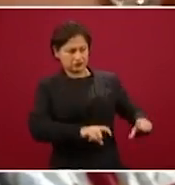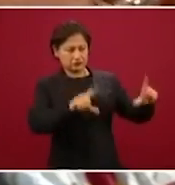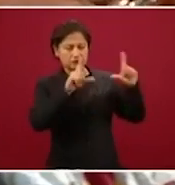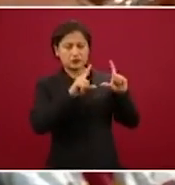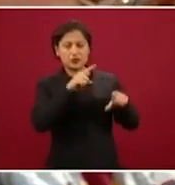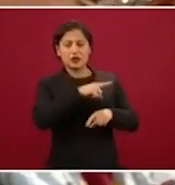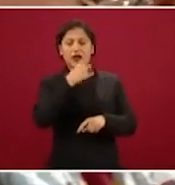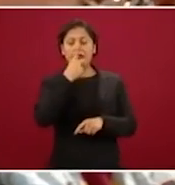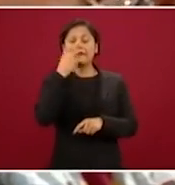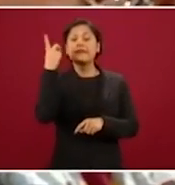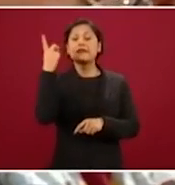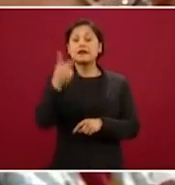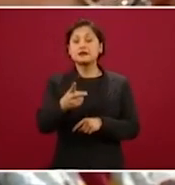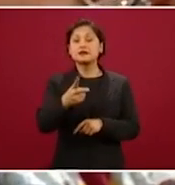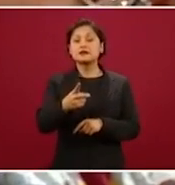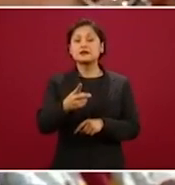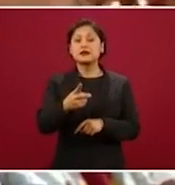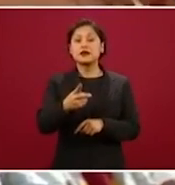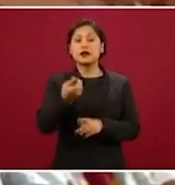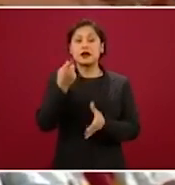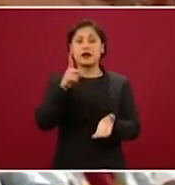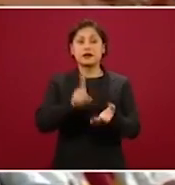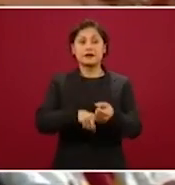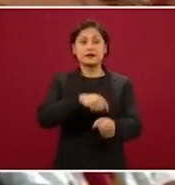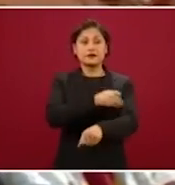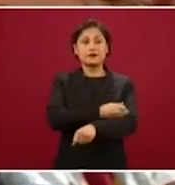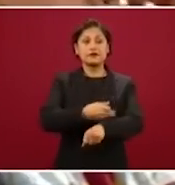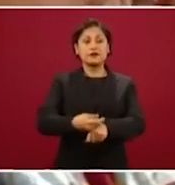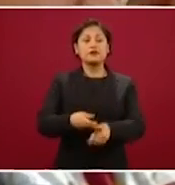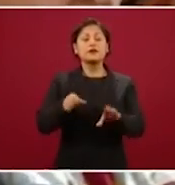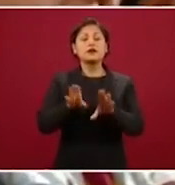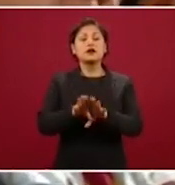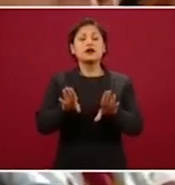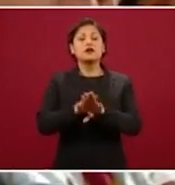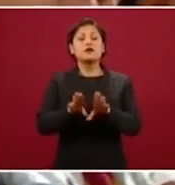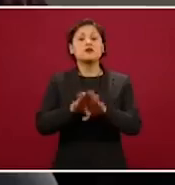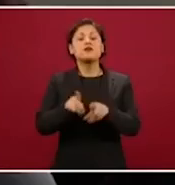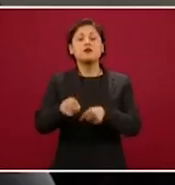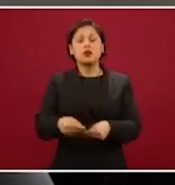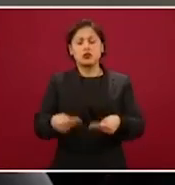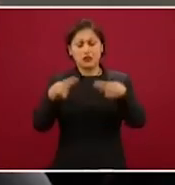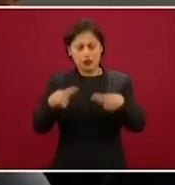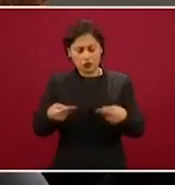prácticamente al interior de la familia. ¿Qué tipo de negocios? Me gustaría saber, por favor.